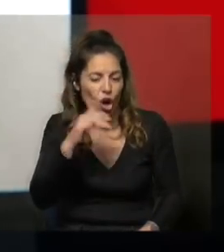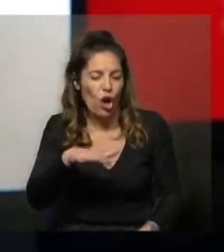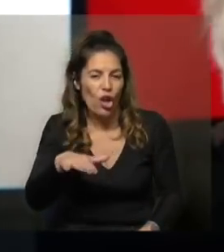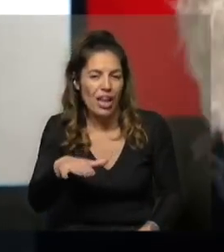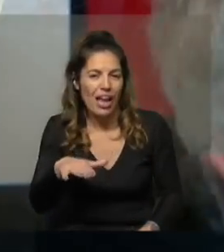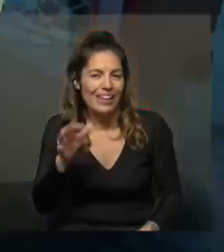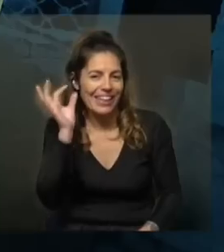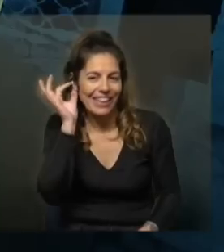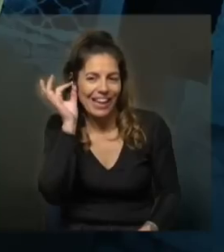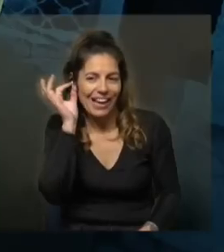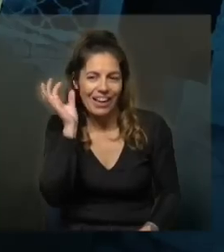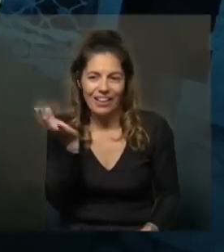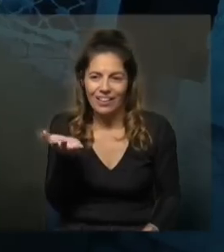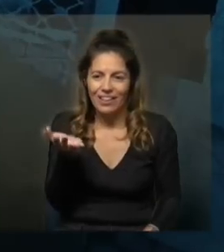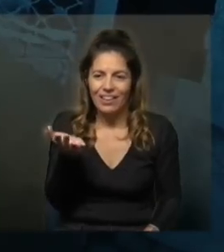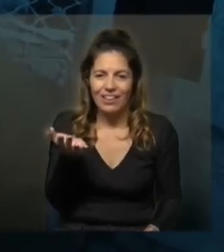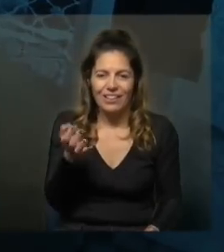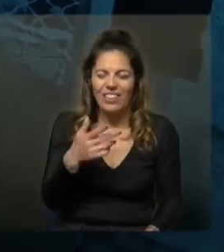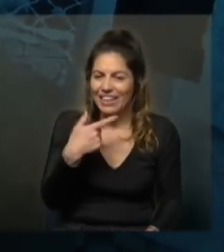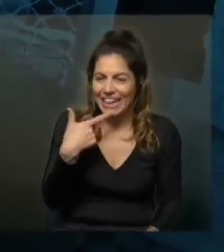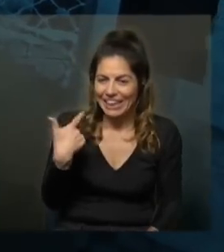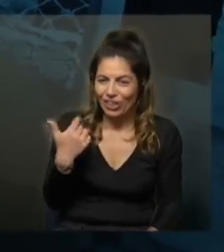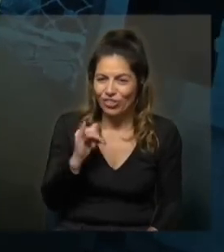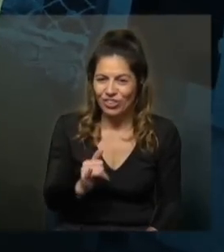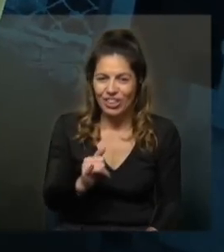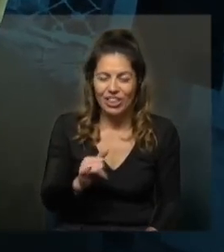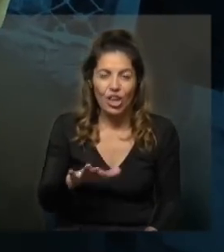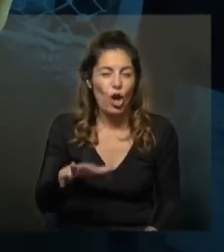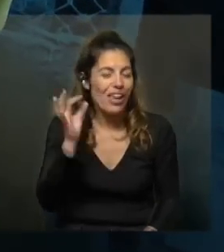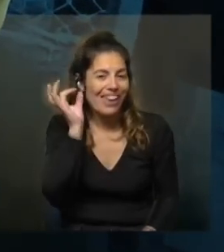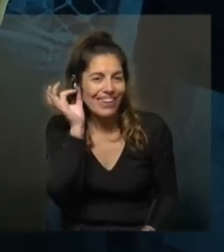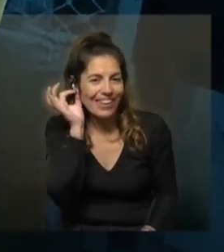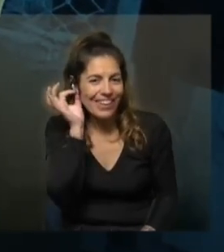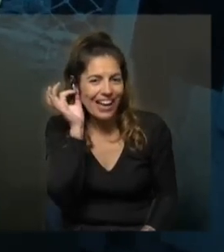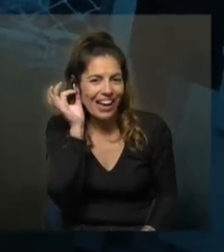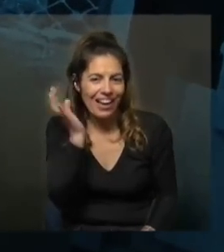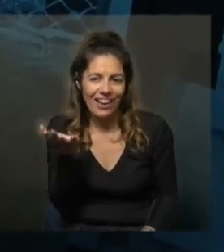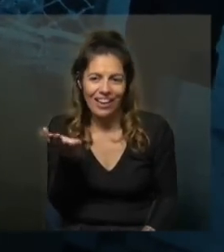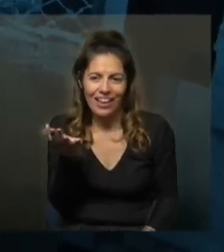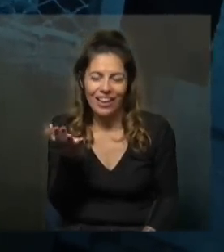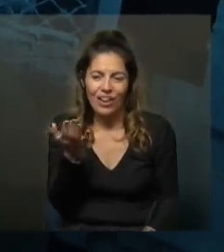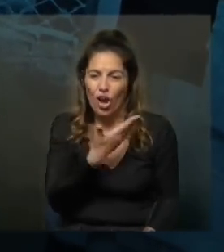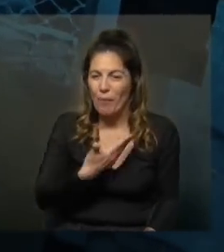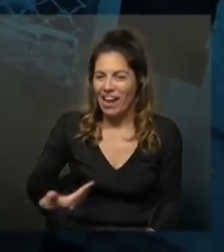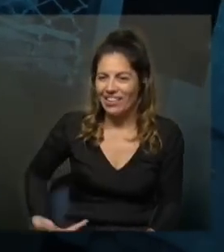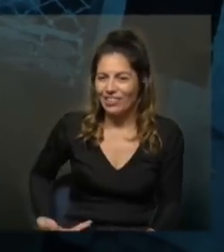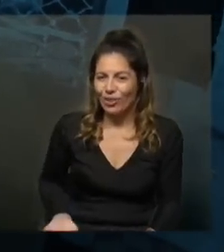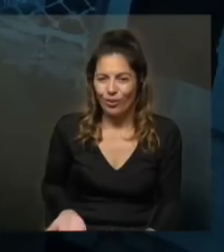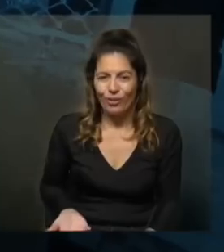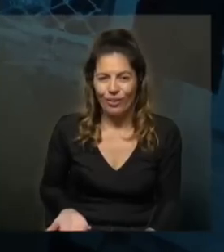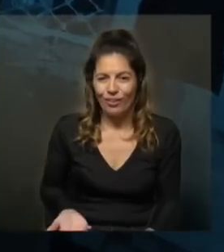Un poquito más con el Qué rico está con la nena este el maestro o sea el maestro